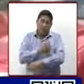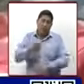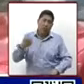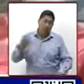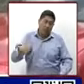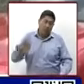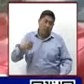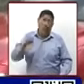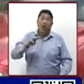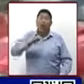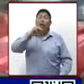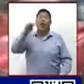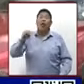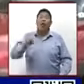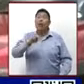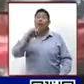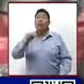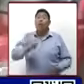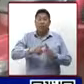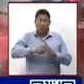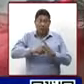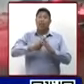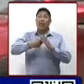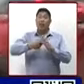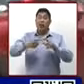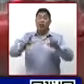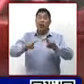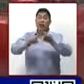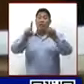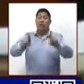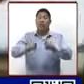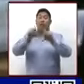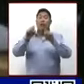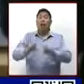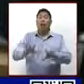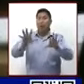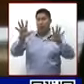martes iniciarán con el examen a cada uno de los postulantes.